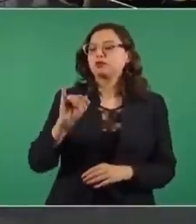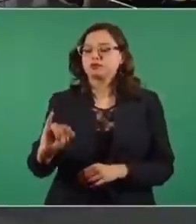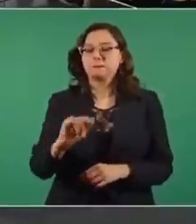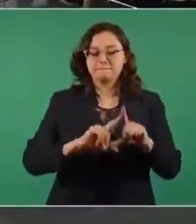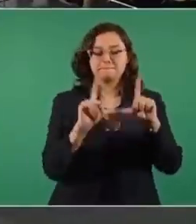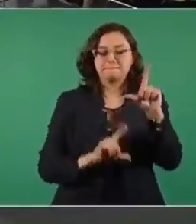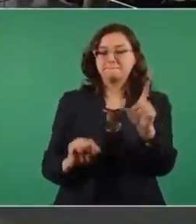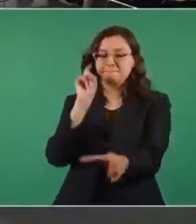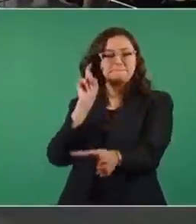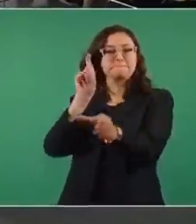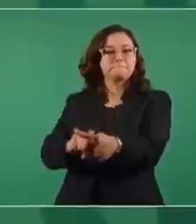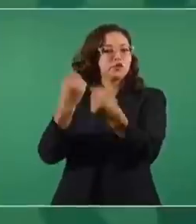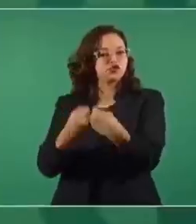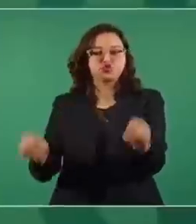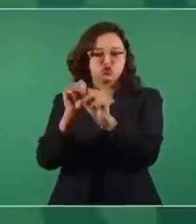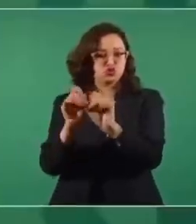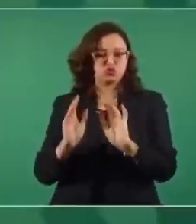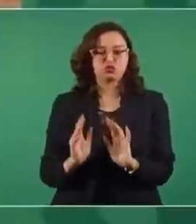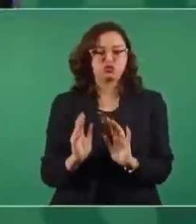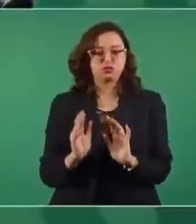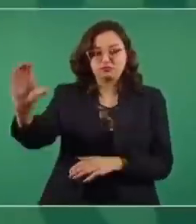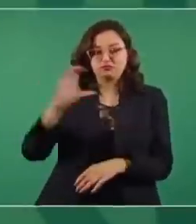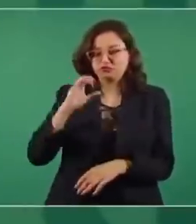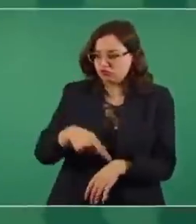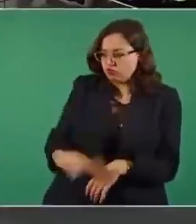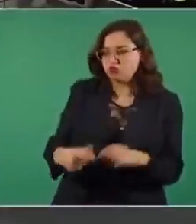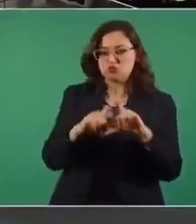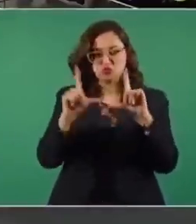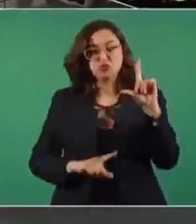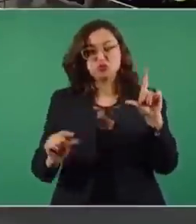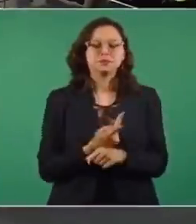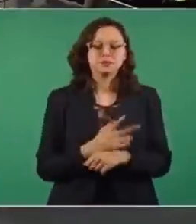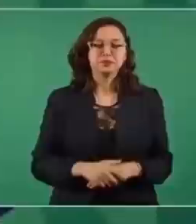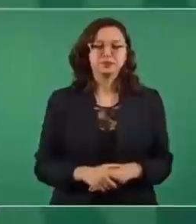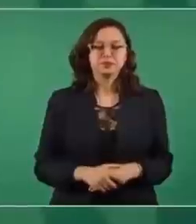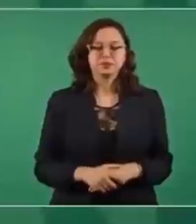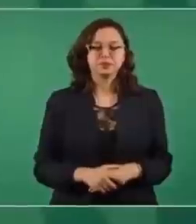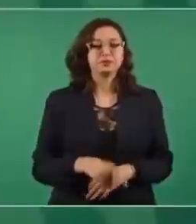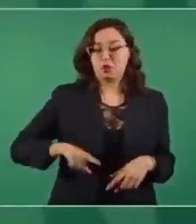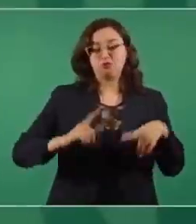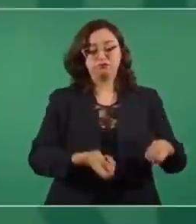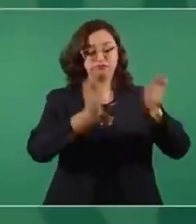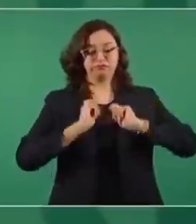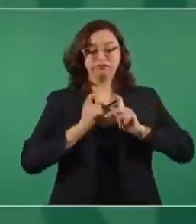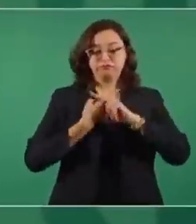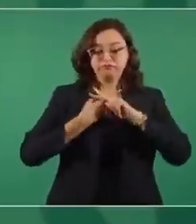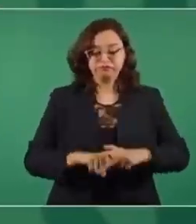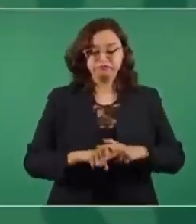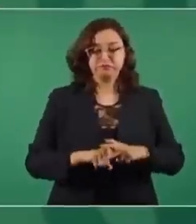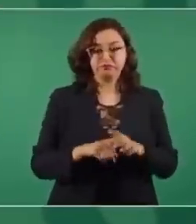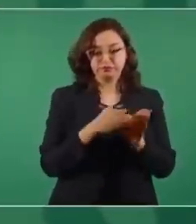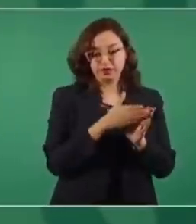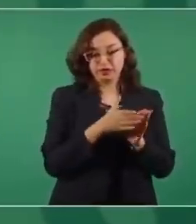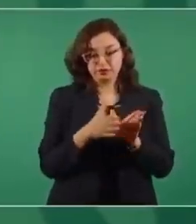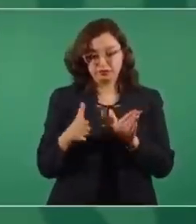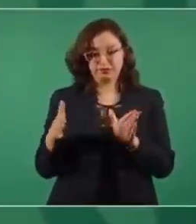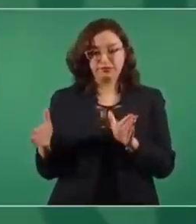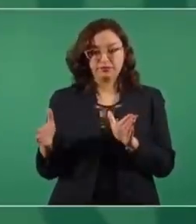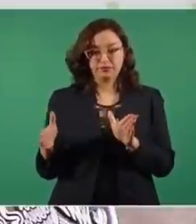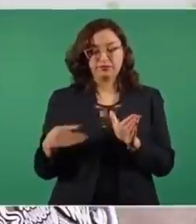decirlo de alguna manera, del Fondo Monetario Internacional, una cantidad. En el tiempo que llevamos nosotros, el Banco de México, que no lo deben